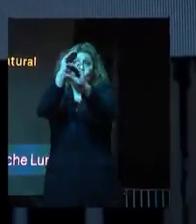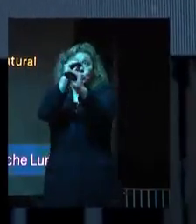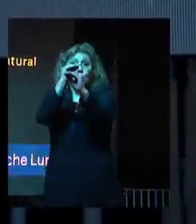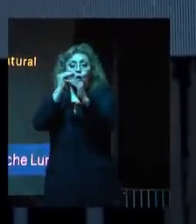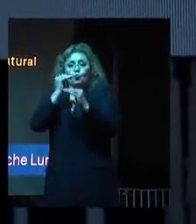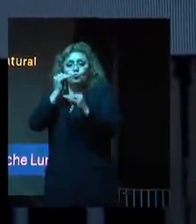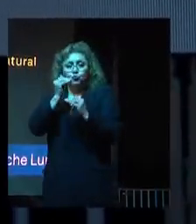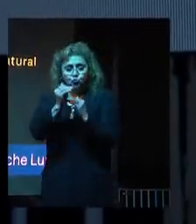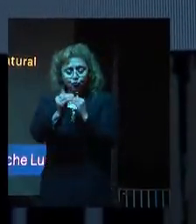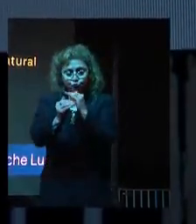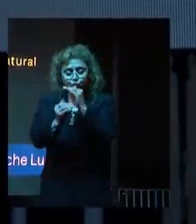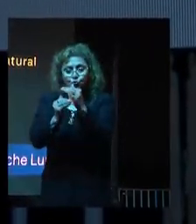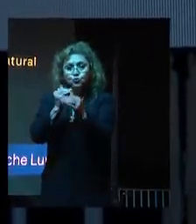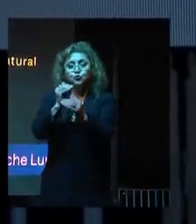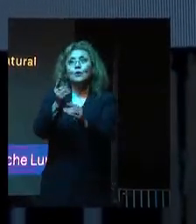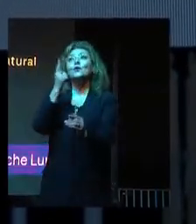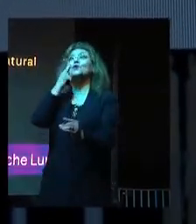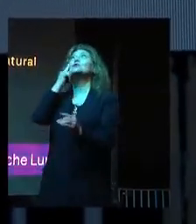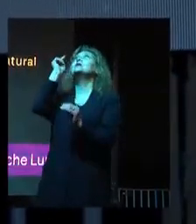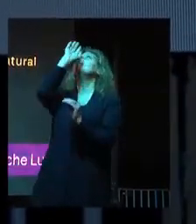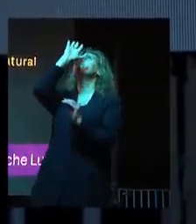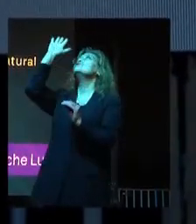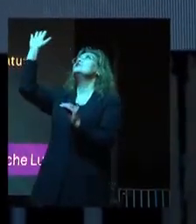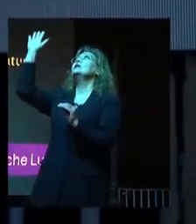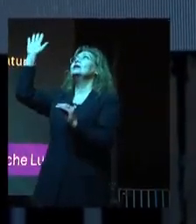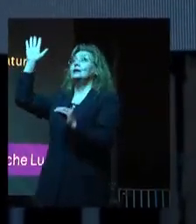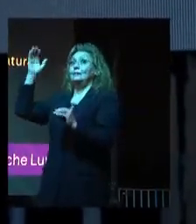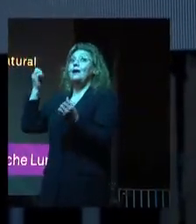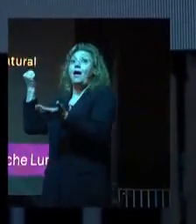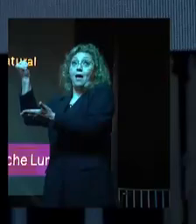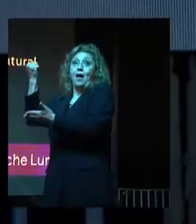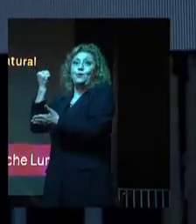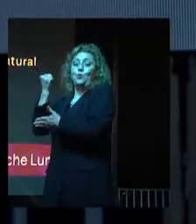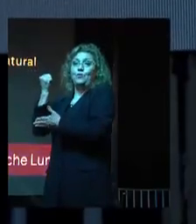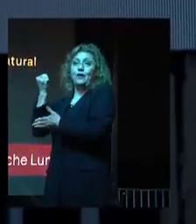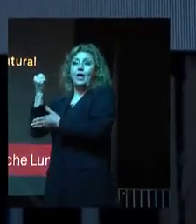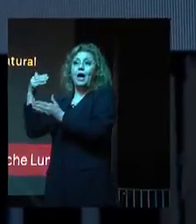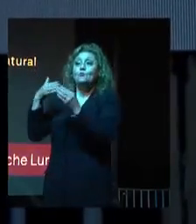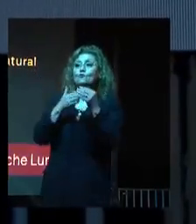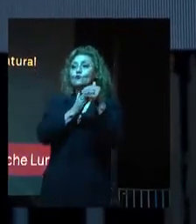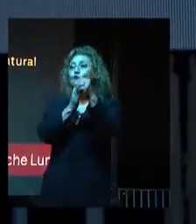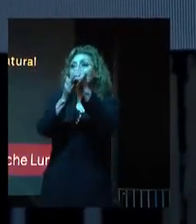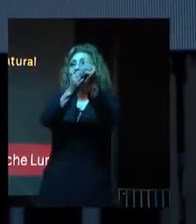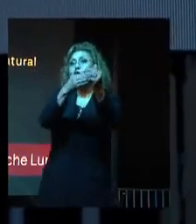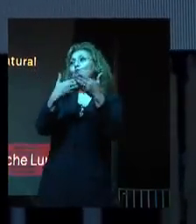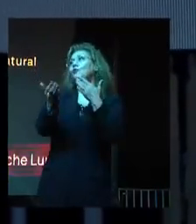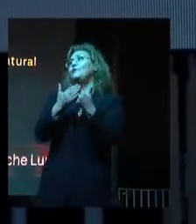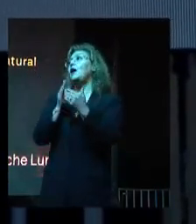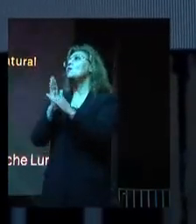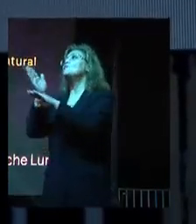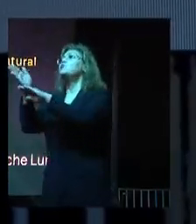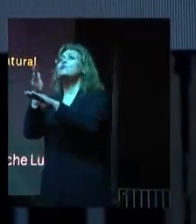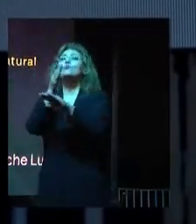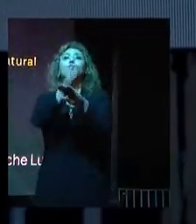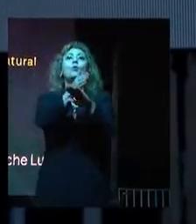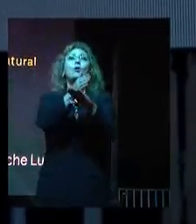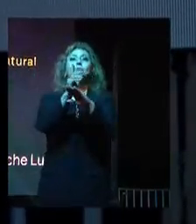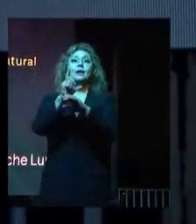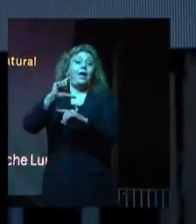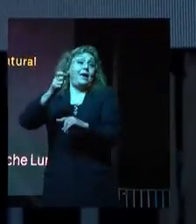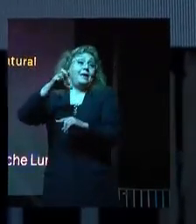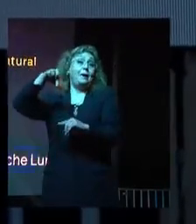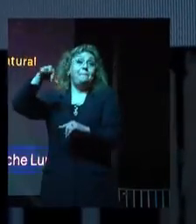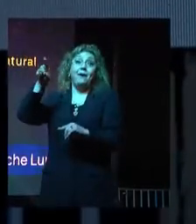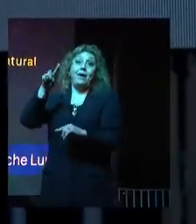avanzaban. Entonces, conocer el cielo les servía para poder guiarse para dónde ir. Porque no había GPS, no